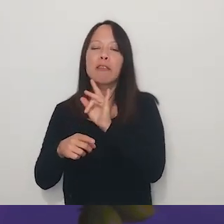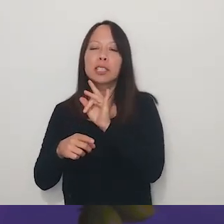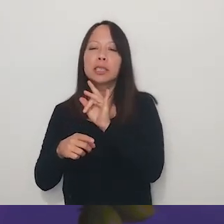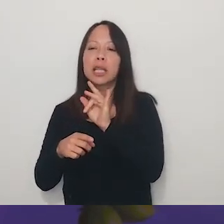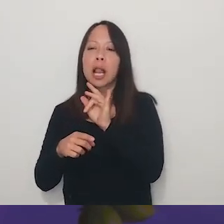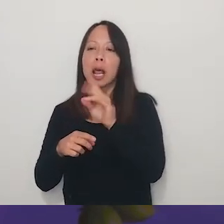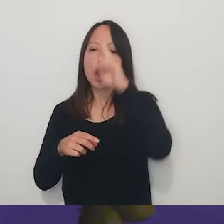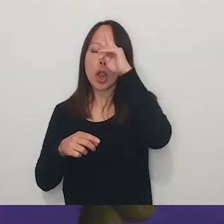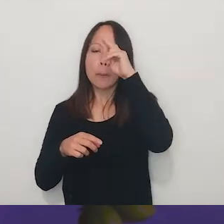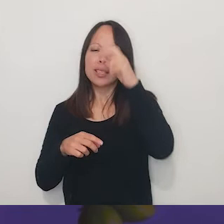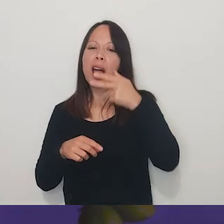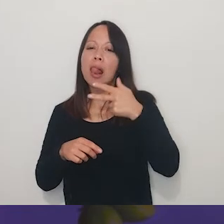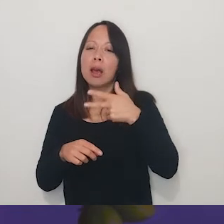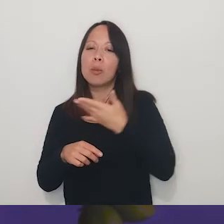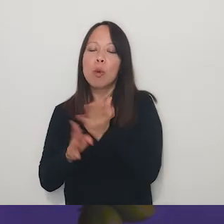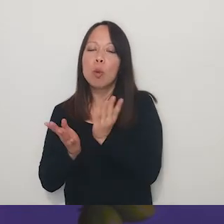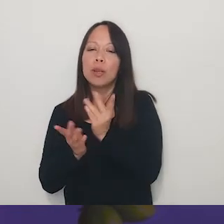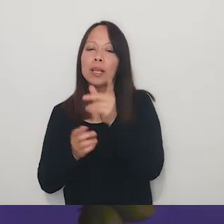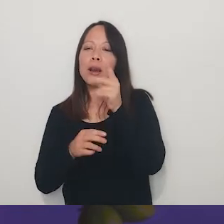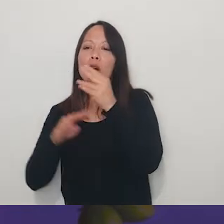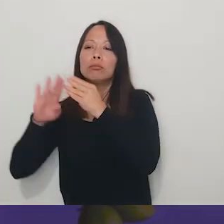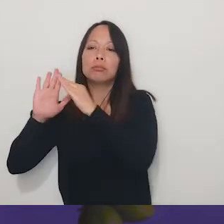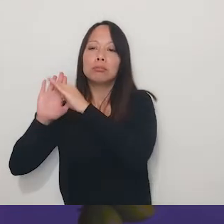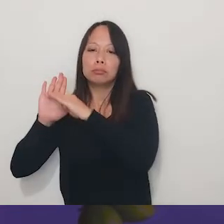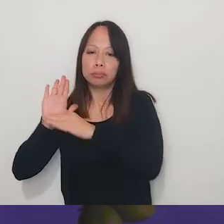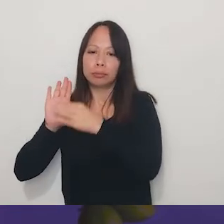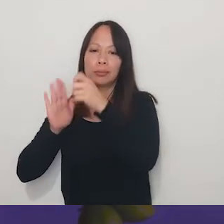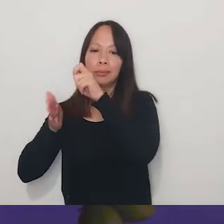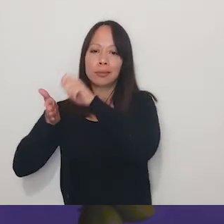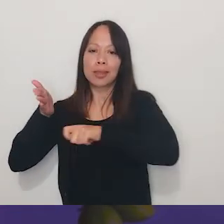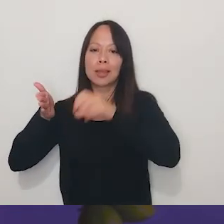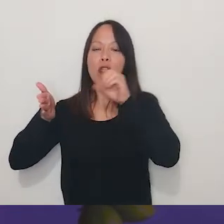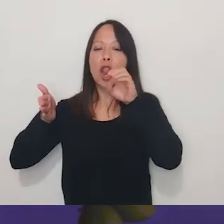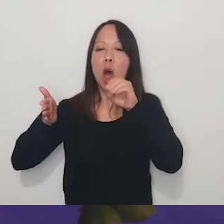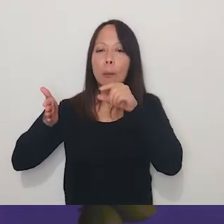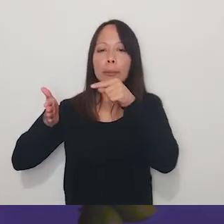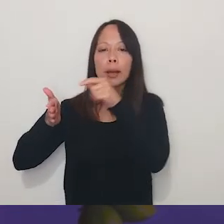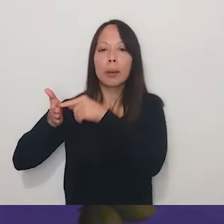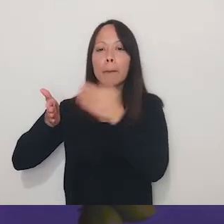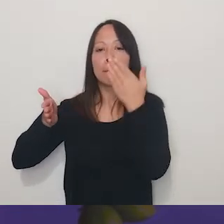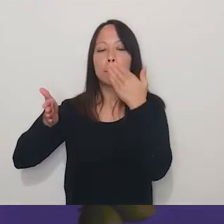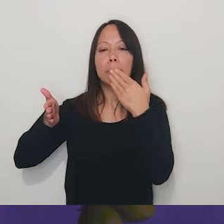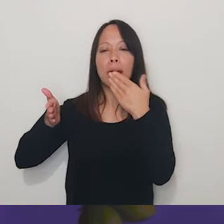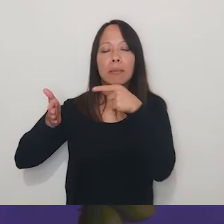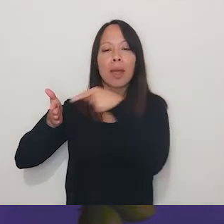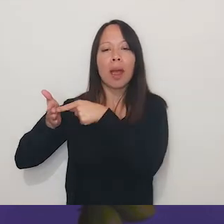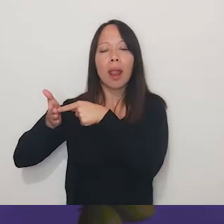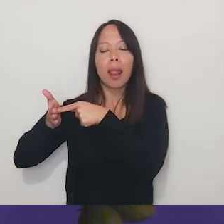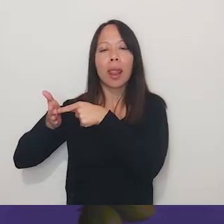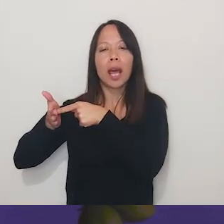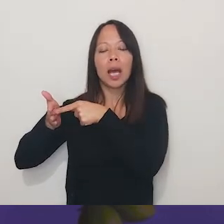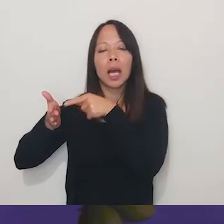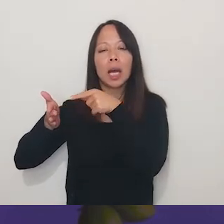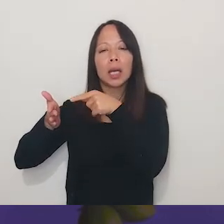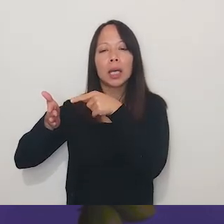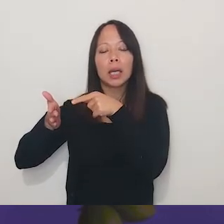y se hace un diagnóstico. Este es el paper donde se encuentran estas variantes en este